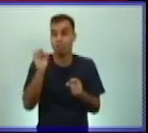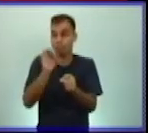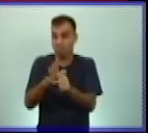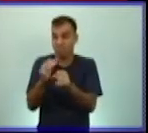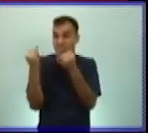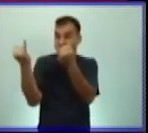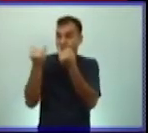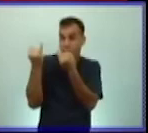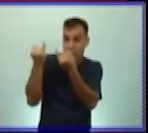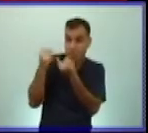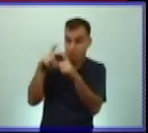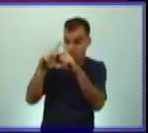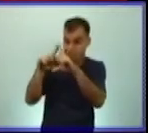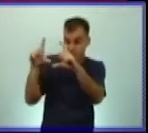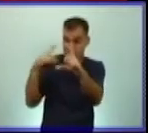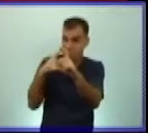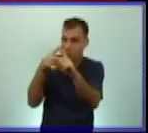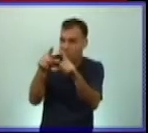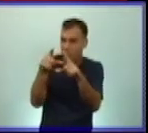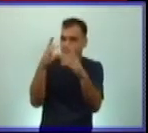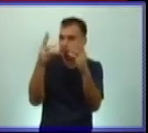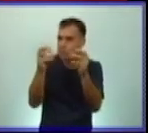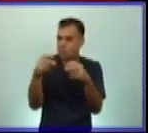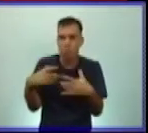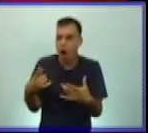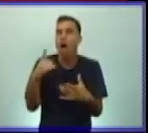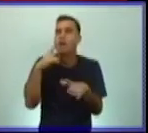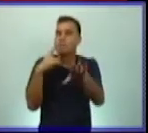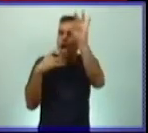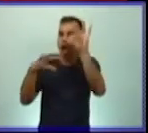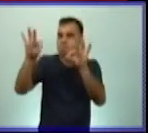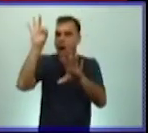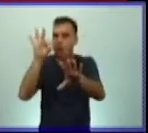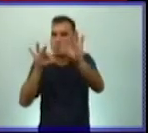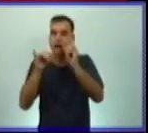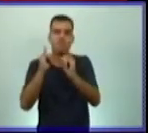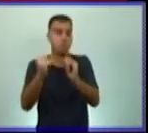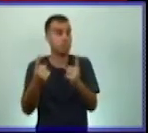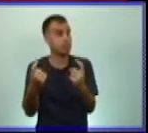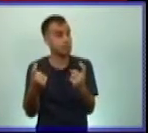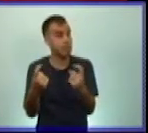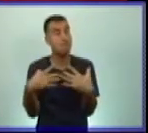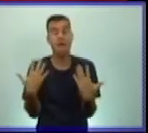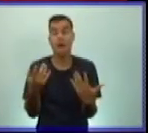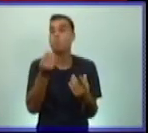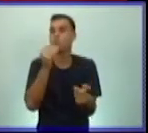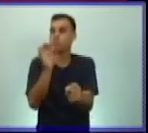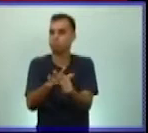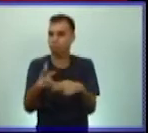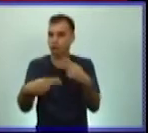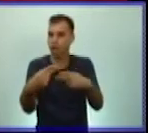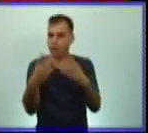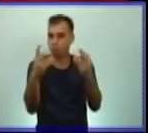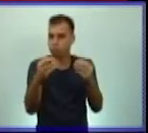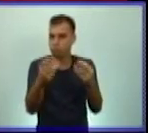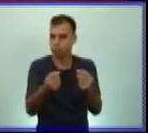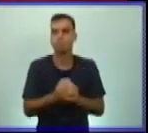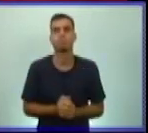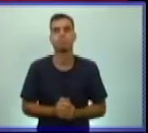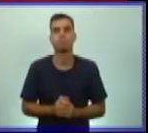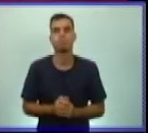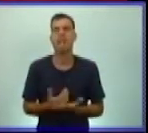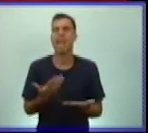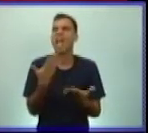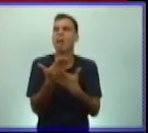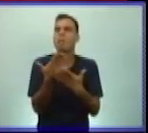el texto del ejercicio, debemos extraer entonces los datos necesarios para poder realizarlo y además, ¿qué nos